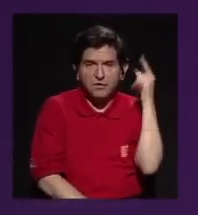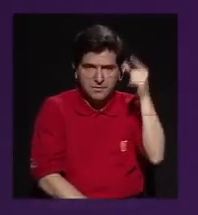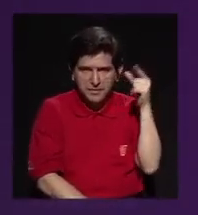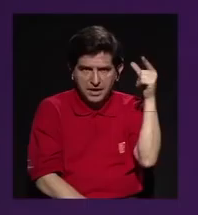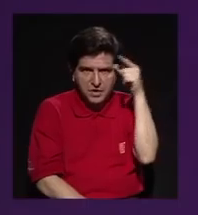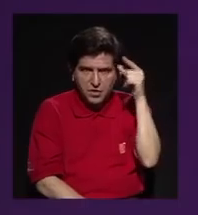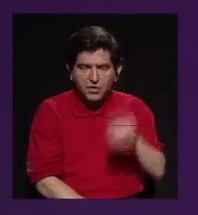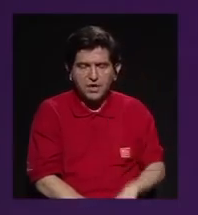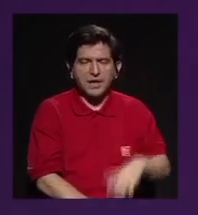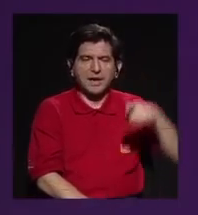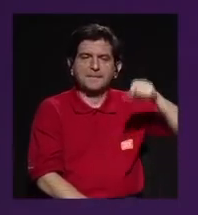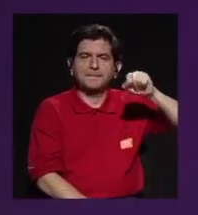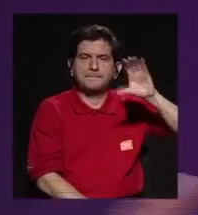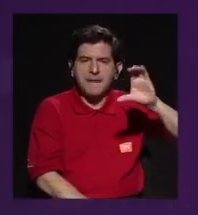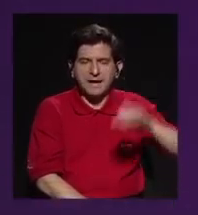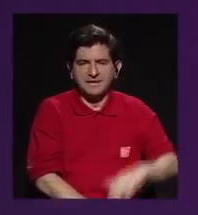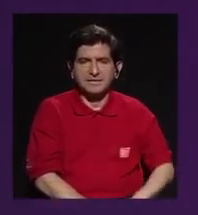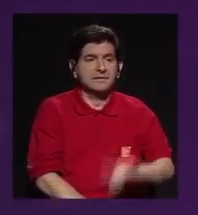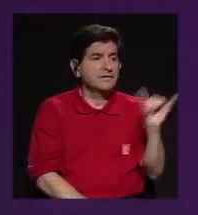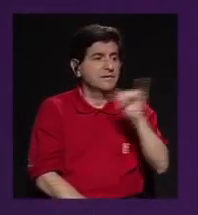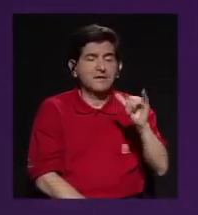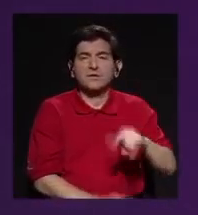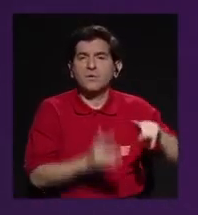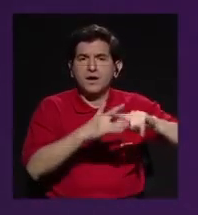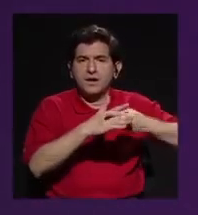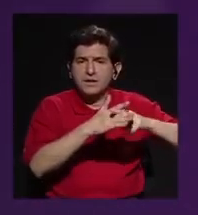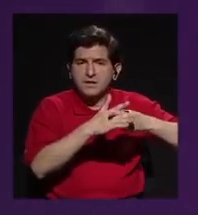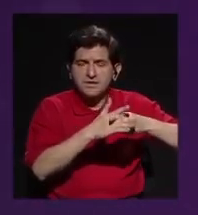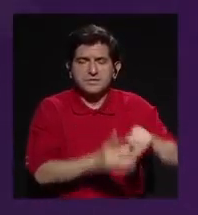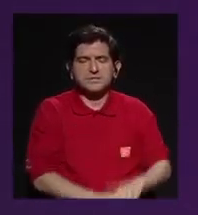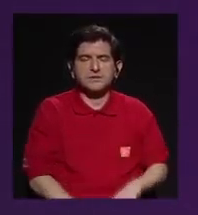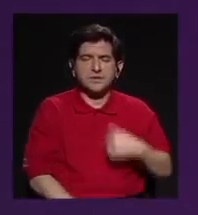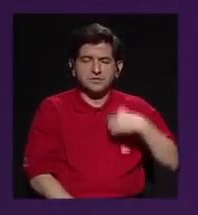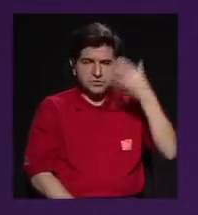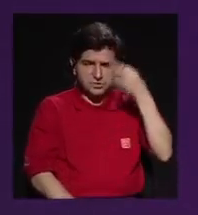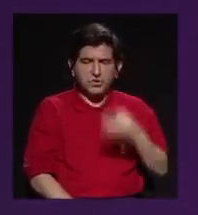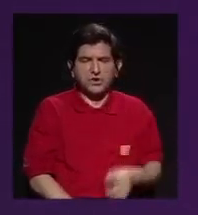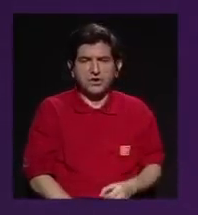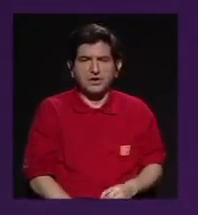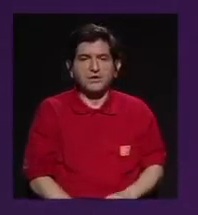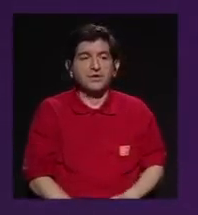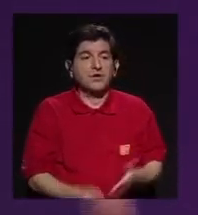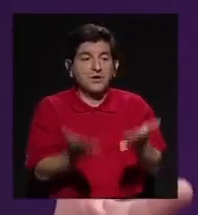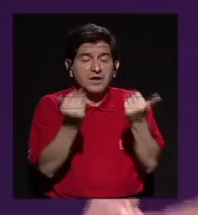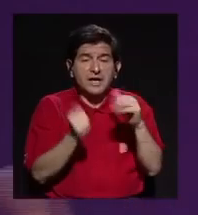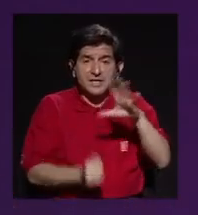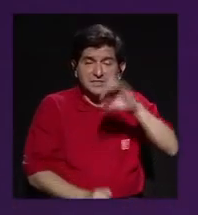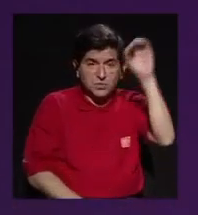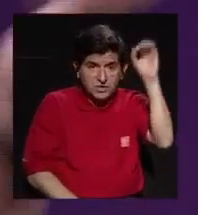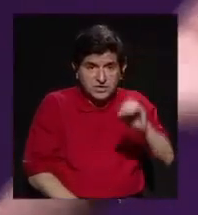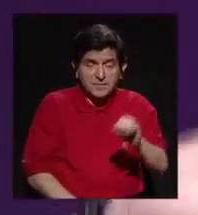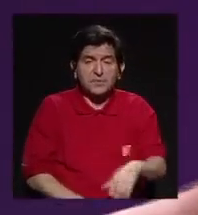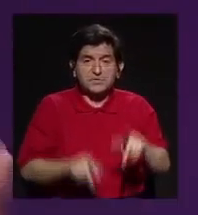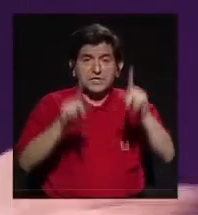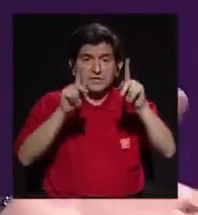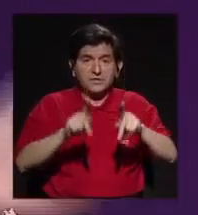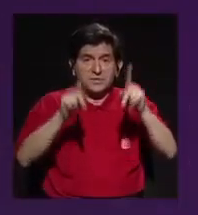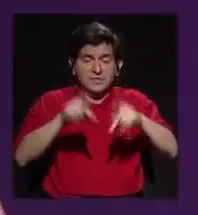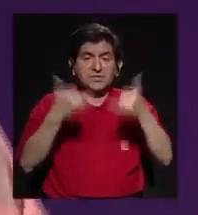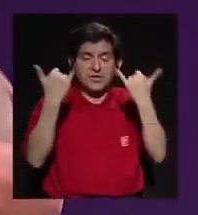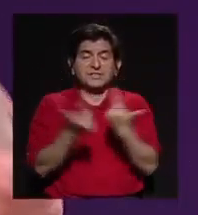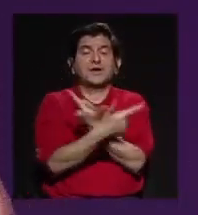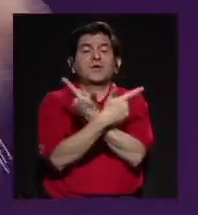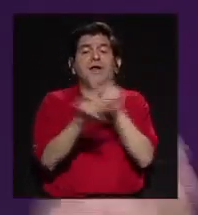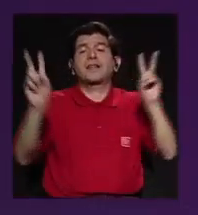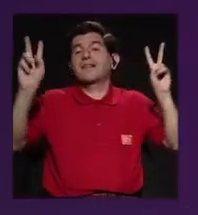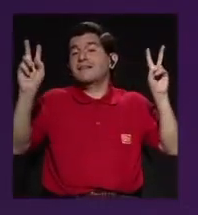evidentemente, el Partido de Acción Ciudadana y también Restauración, yo siento que si quieren convencer a ese 50% del electorado que quedó suelto, por decirlo de